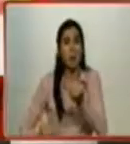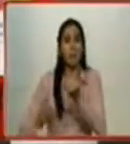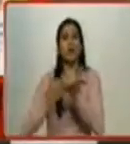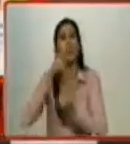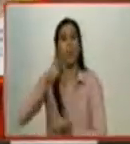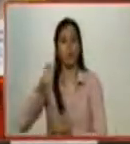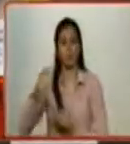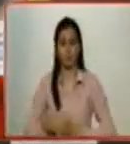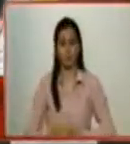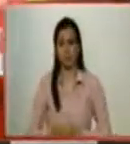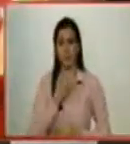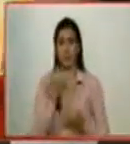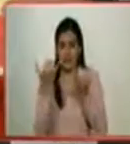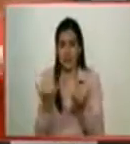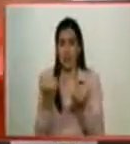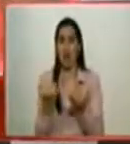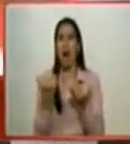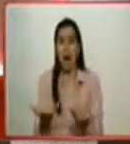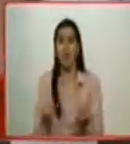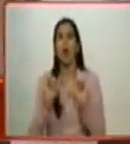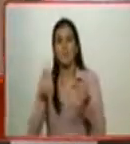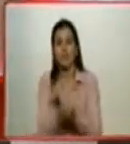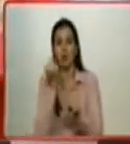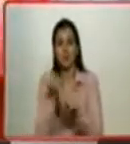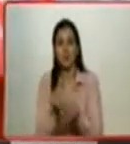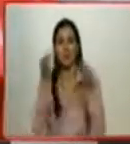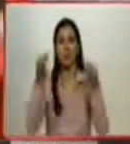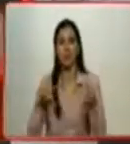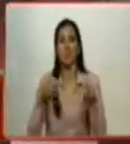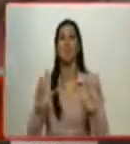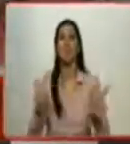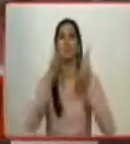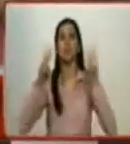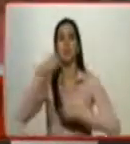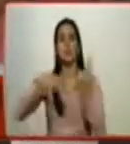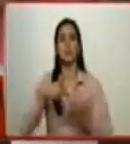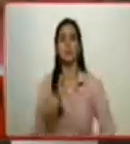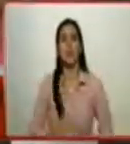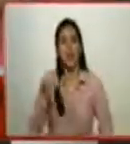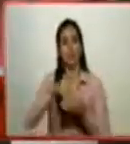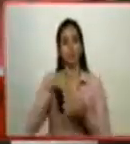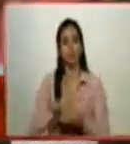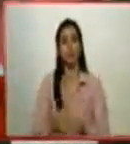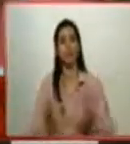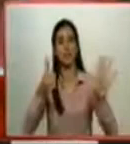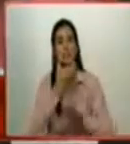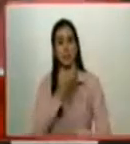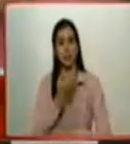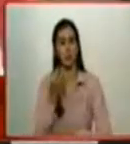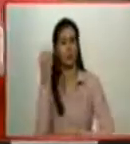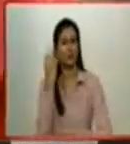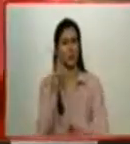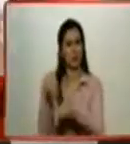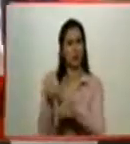venezolano. Señalaron que desde ya se encuentran trabajando para garantizar la victoria de la revolución en las elecciones parlamentarias del 6 de